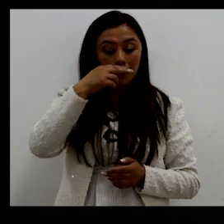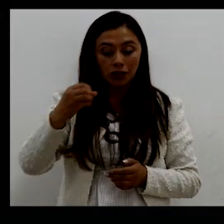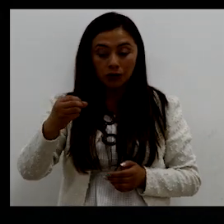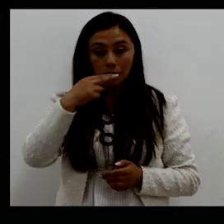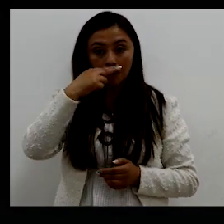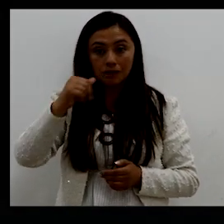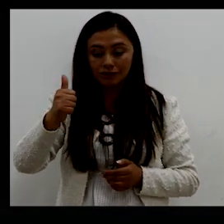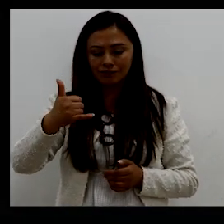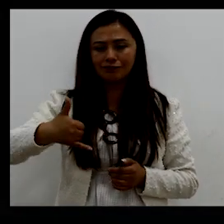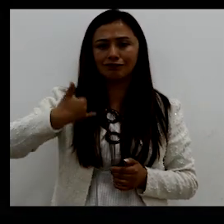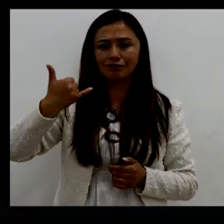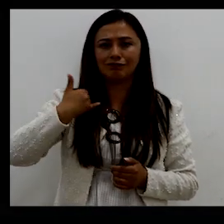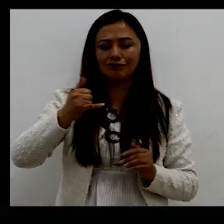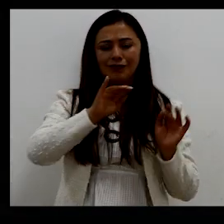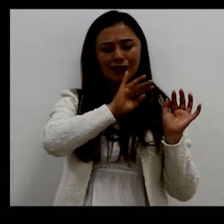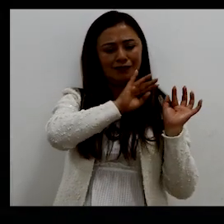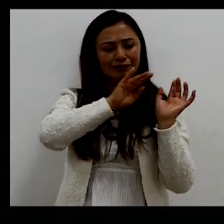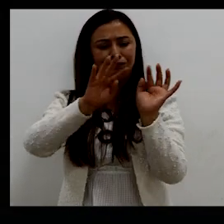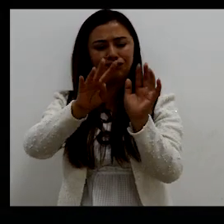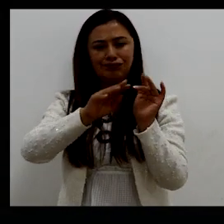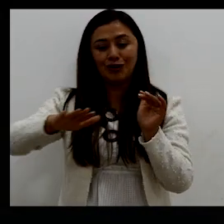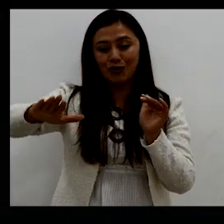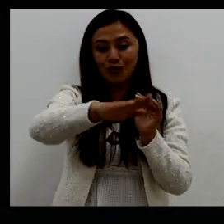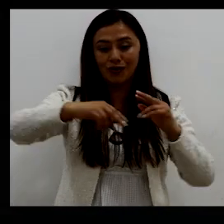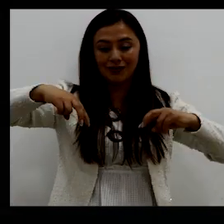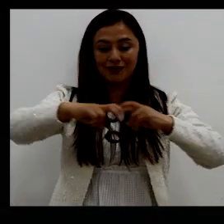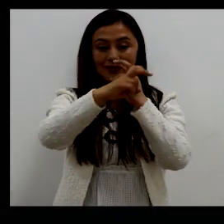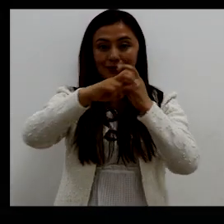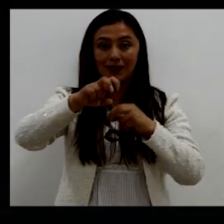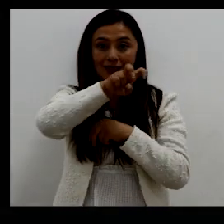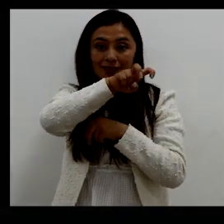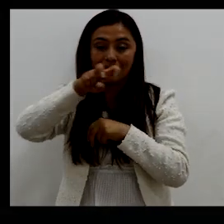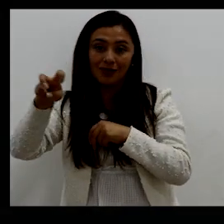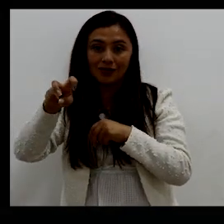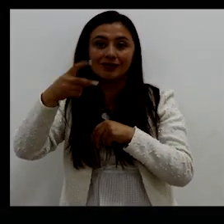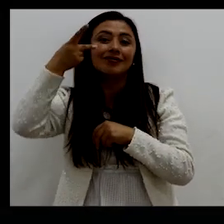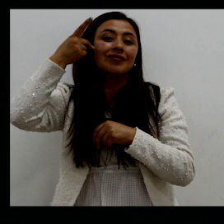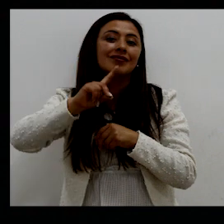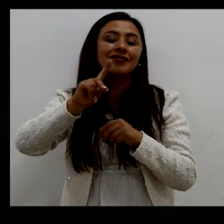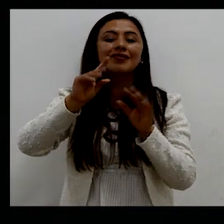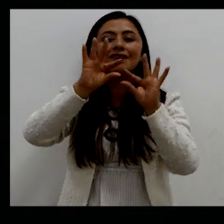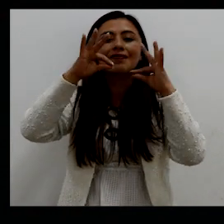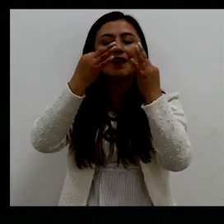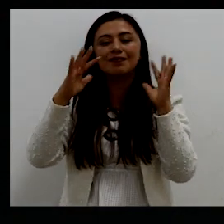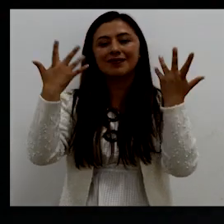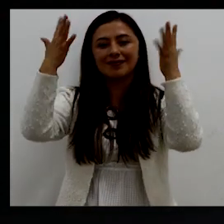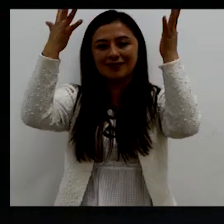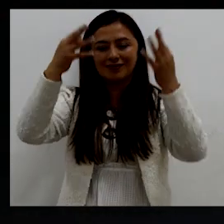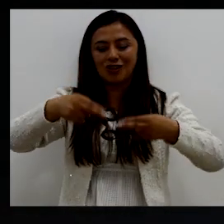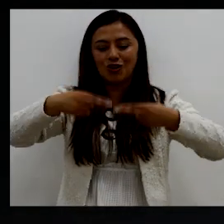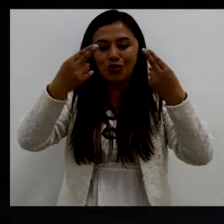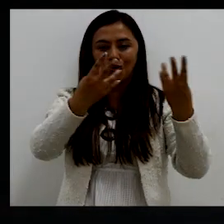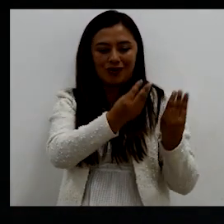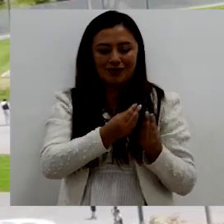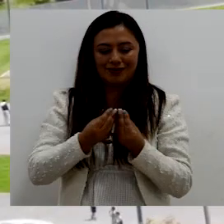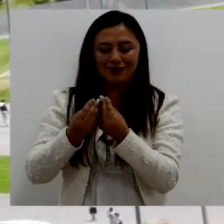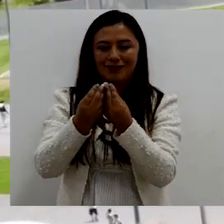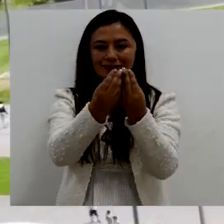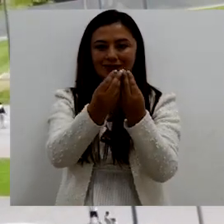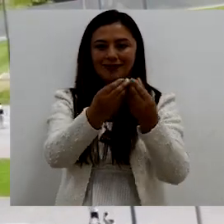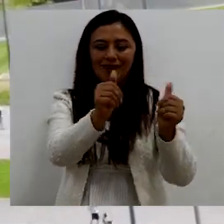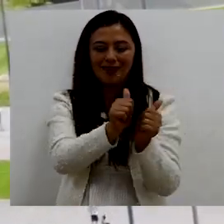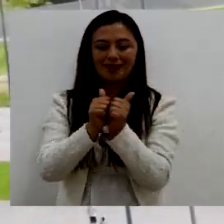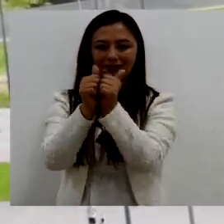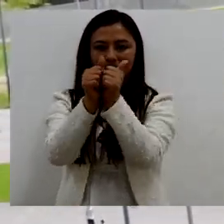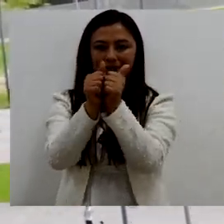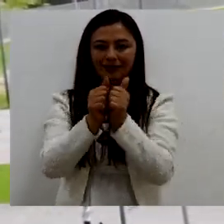Niños, niñas y jóvenes se reunieron en el Parque Recreacional del Norte para celebrar el Día de la Familia junto a Tunja en equipo.